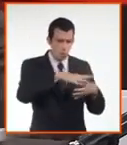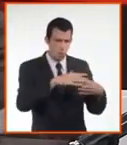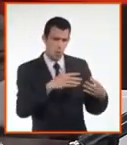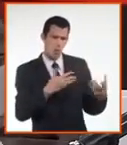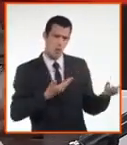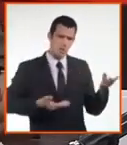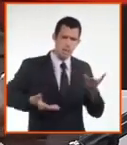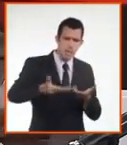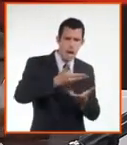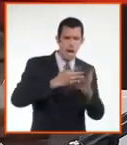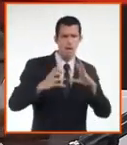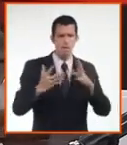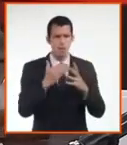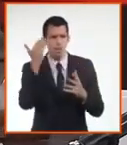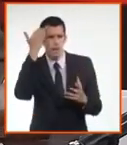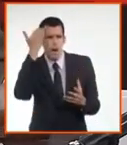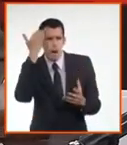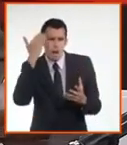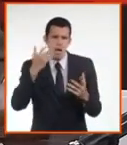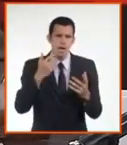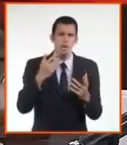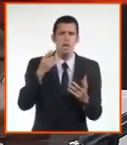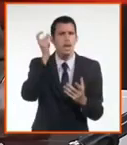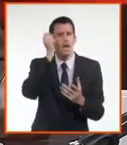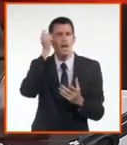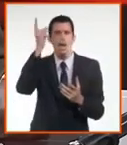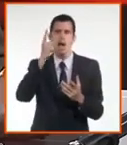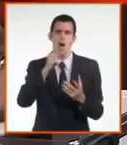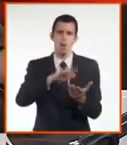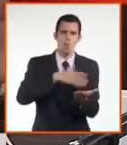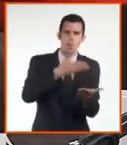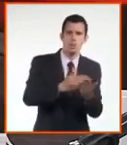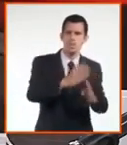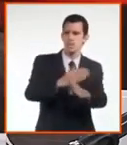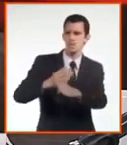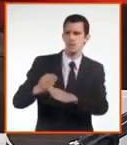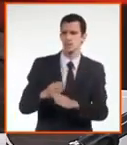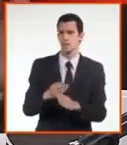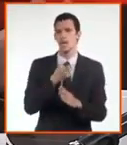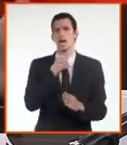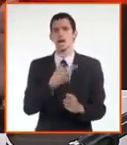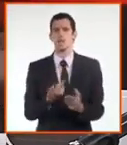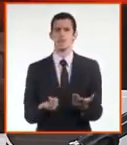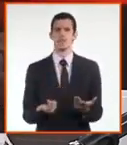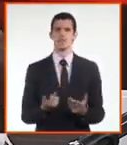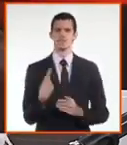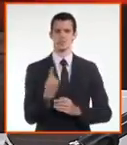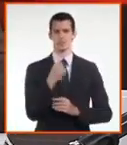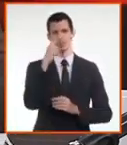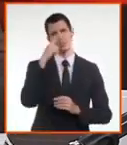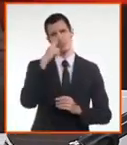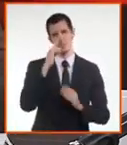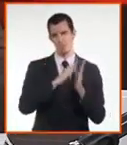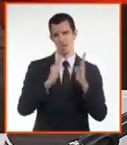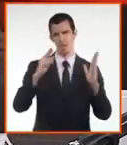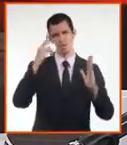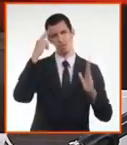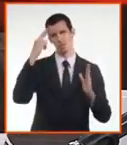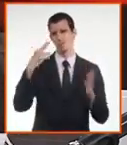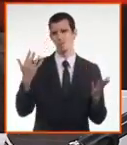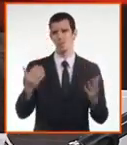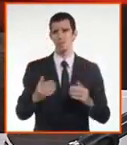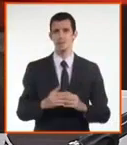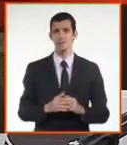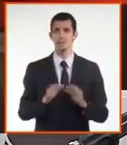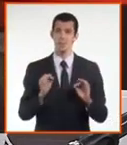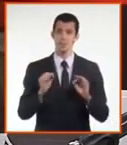para buscar soluciones nosotros en el mes de noviembre tuvimos una situación no había aluminio y hubo